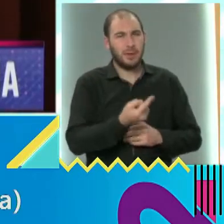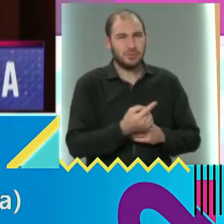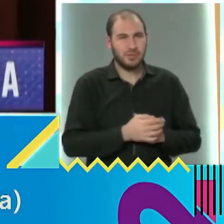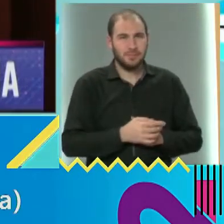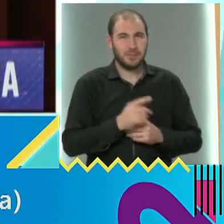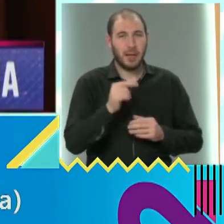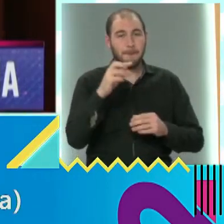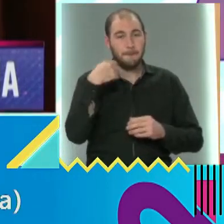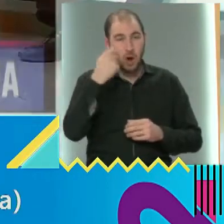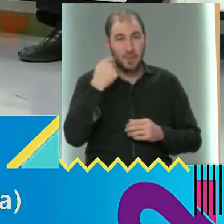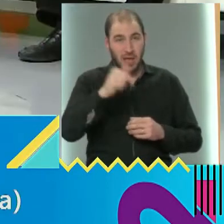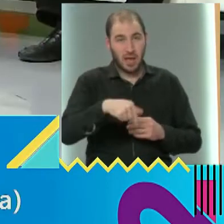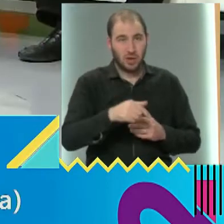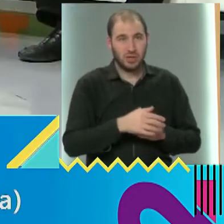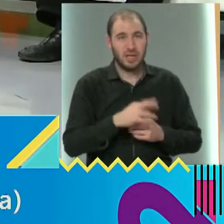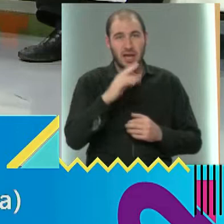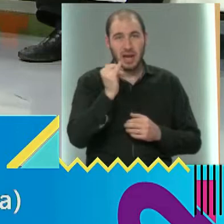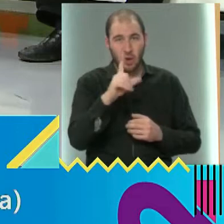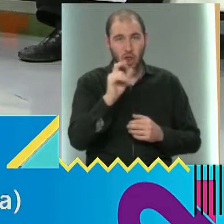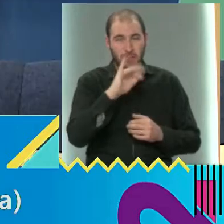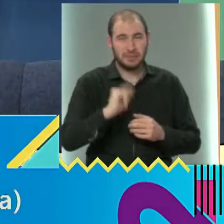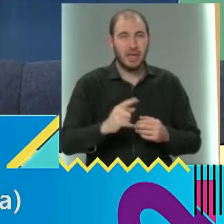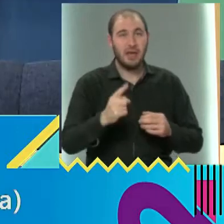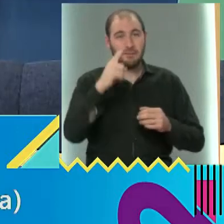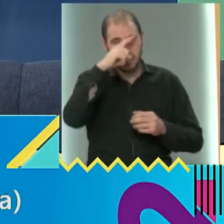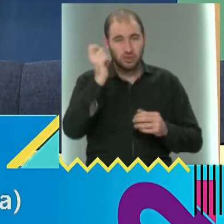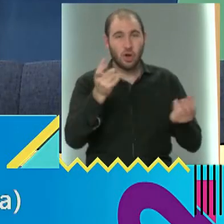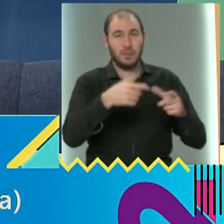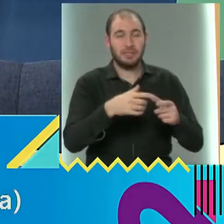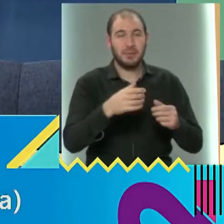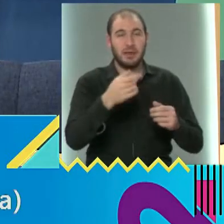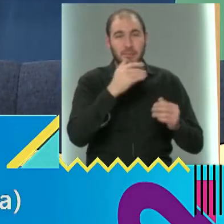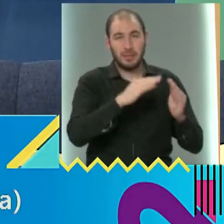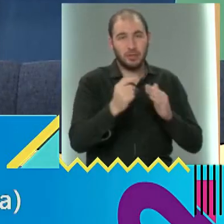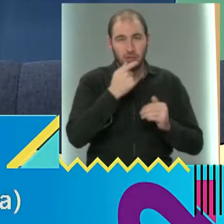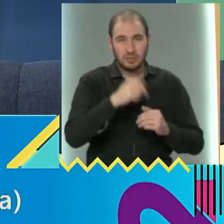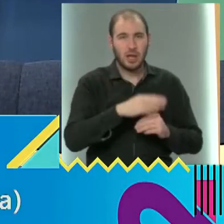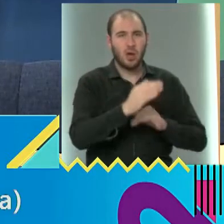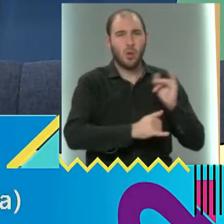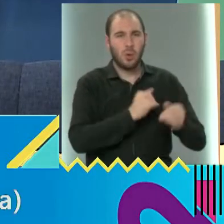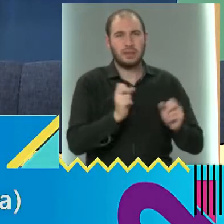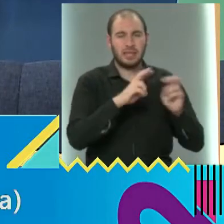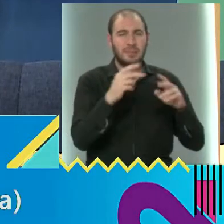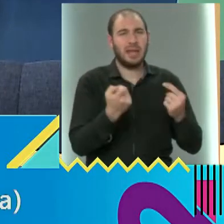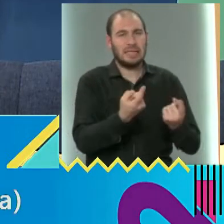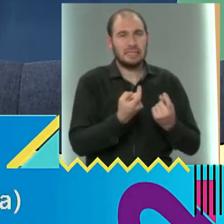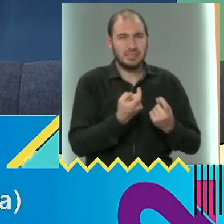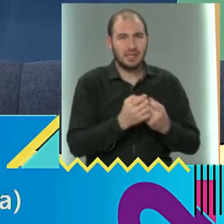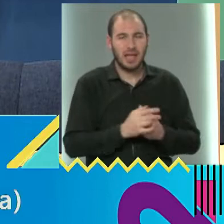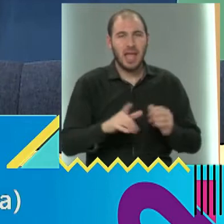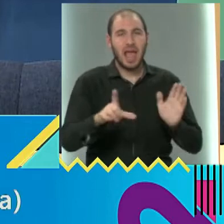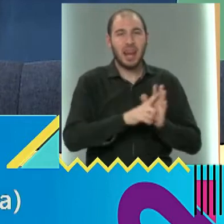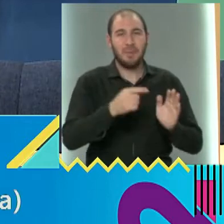alguna forma en el programa de hoy, Raúl López de la Federación de Cooperativas de Viviendas de Mendoza mencionó acerca de la necesidad de una